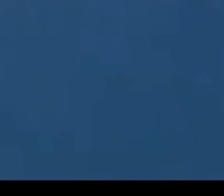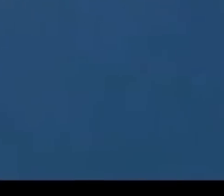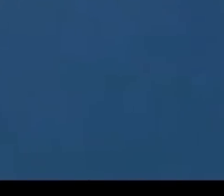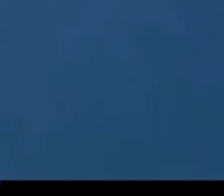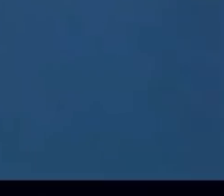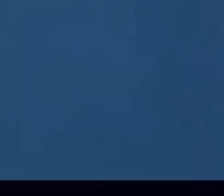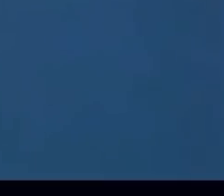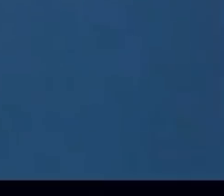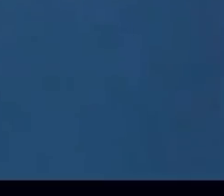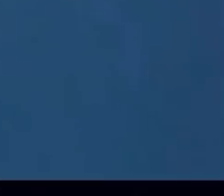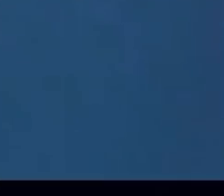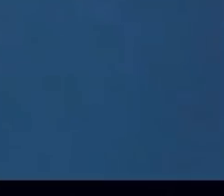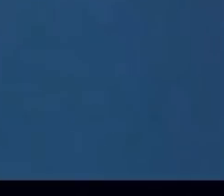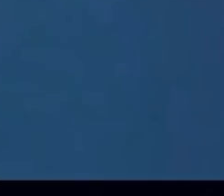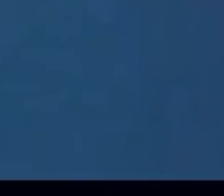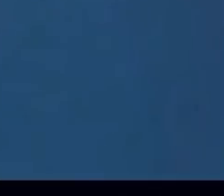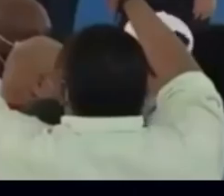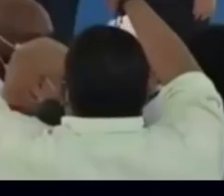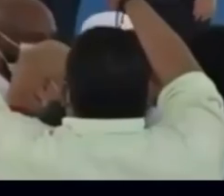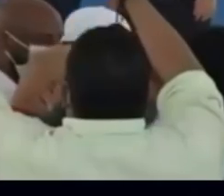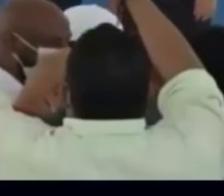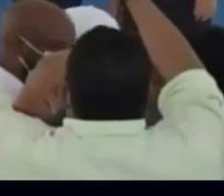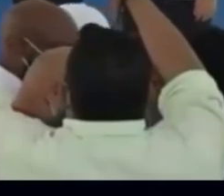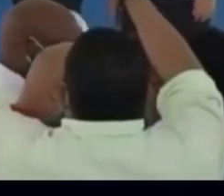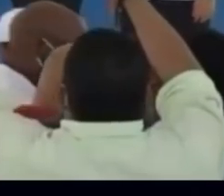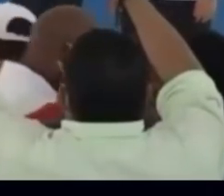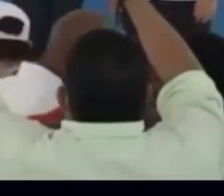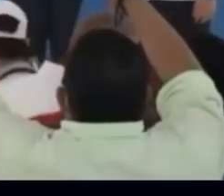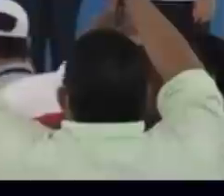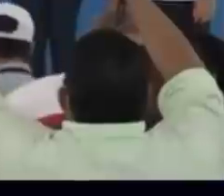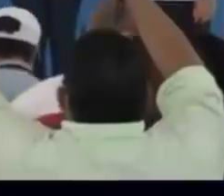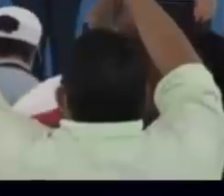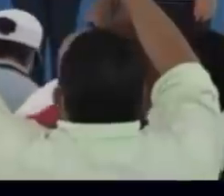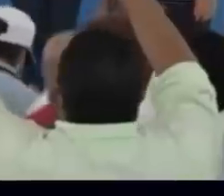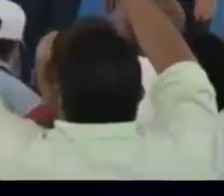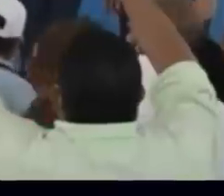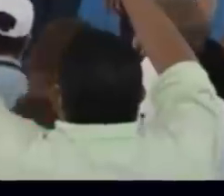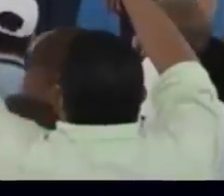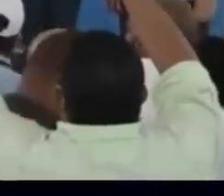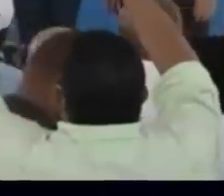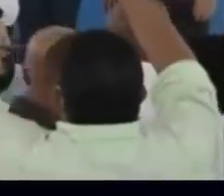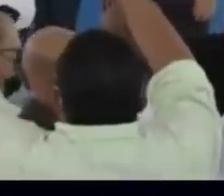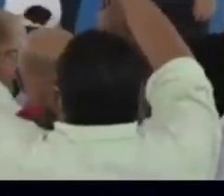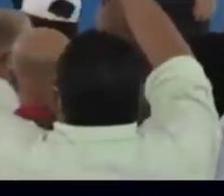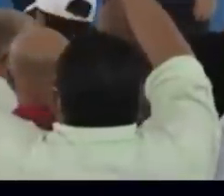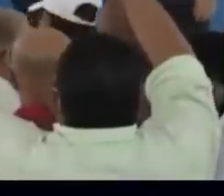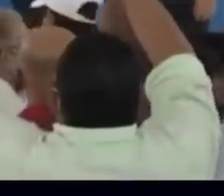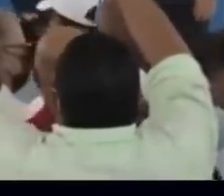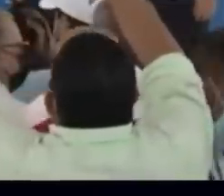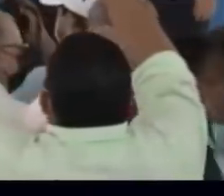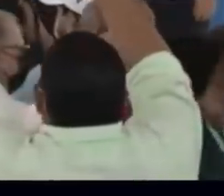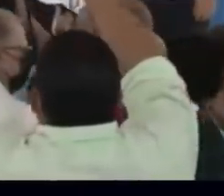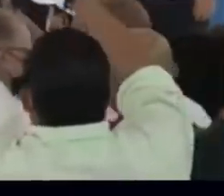que está sucediendo en este Merca Santo Domingo. También se une el señor Jeffrey Lizardo y la directora general